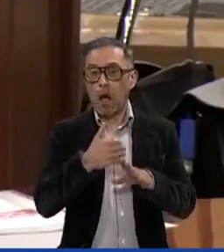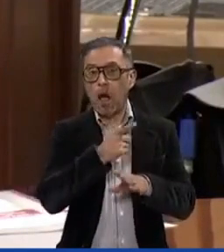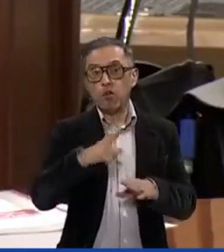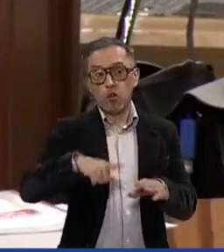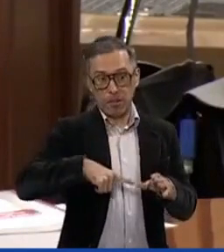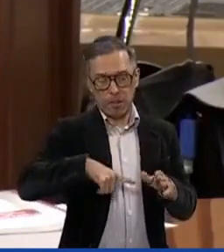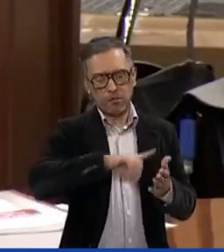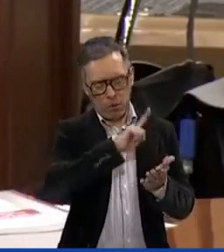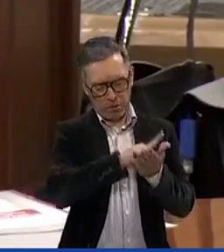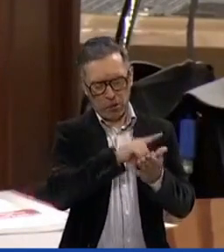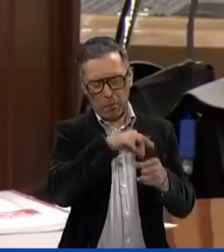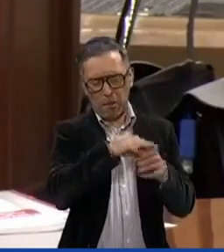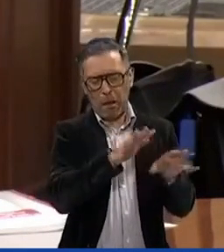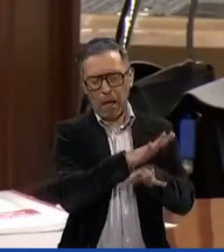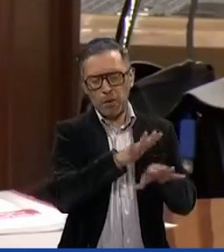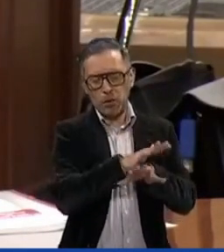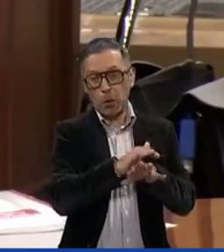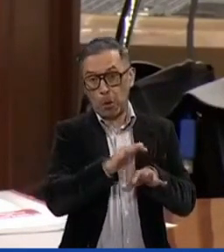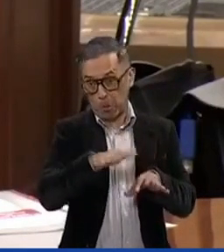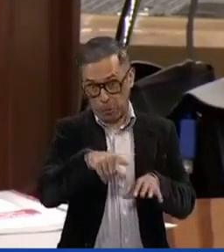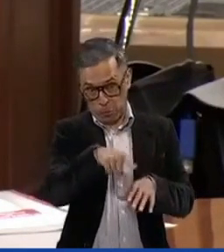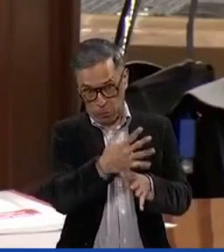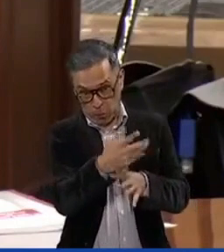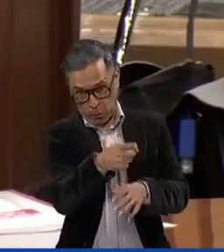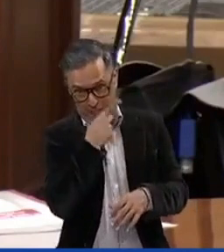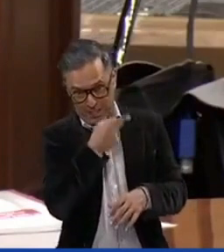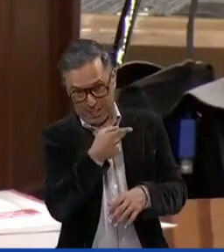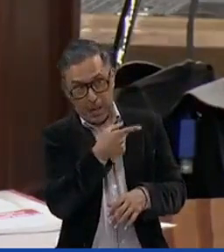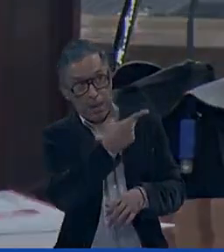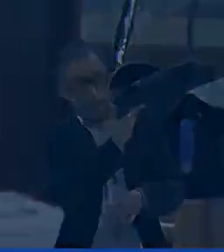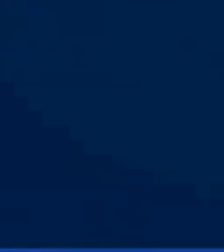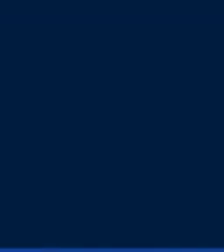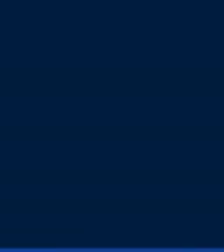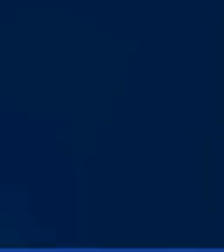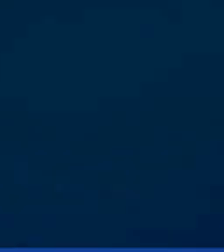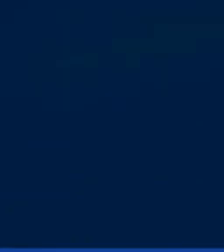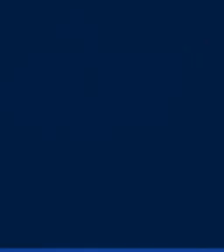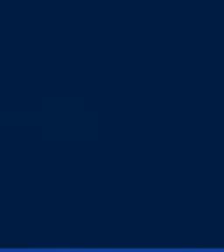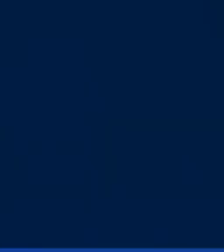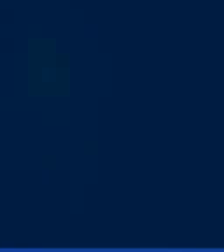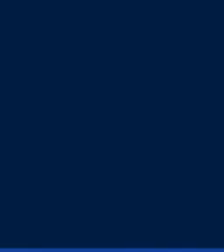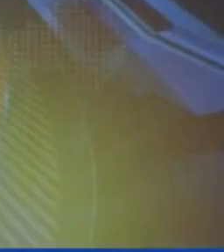como nos han dicho aquí del presidente y no de los legisladores